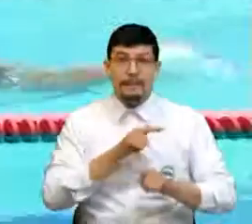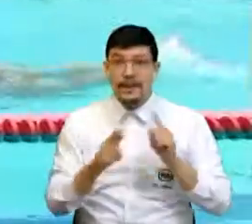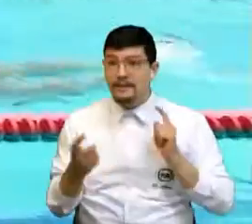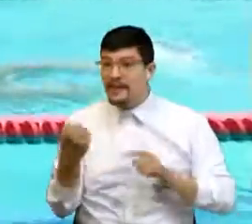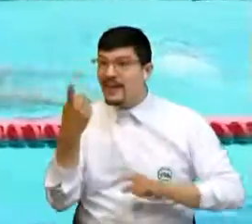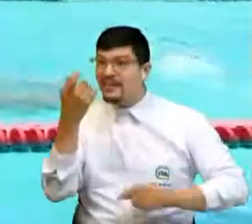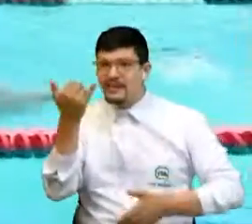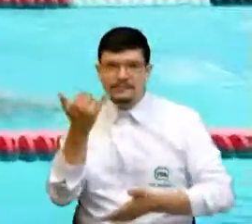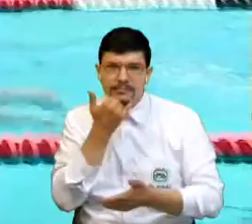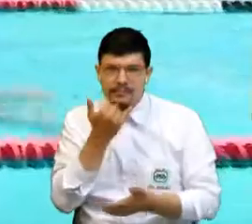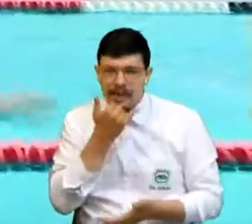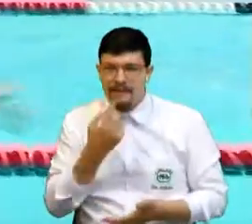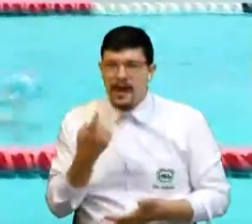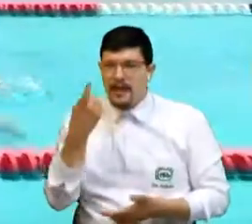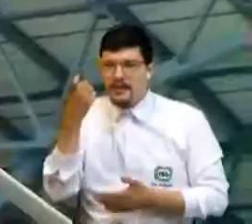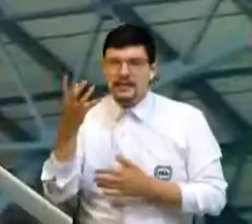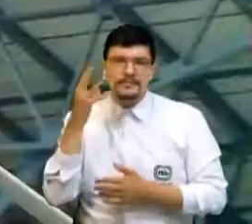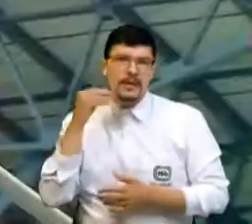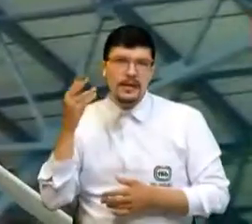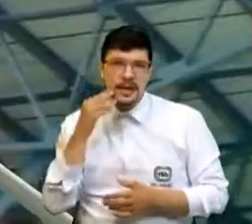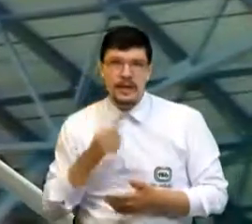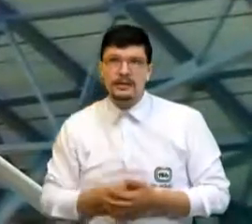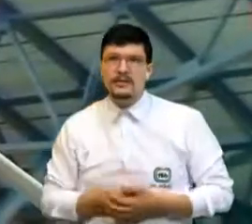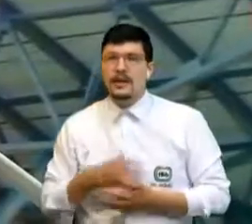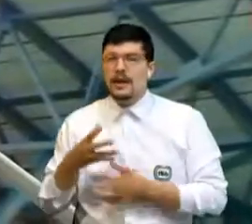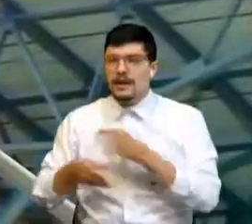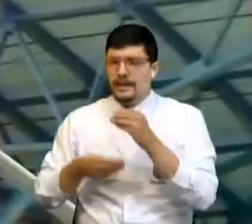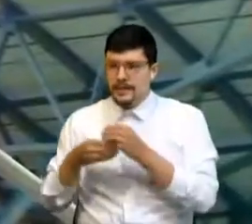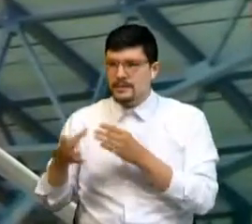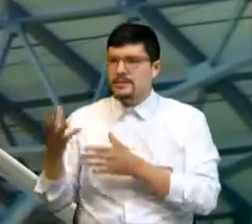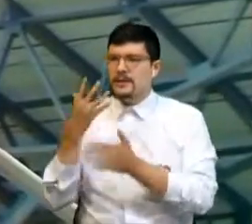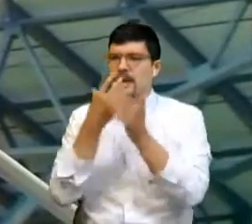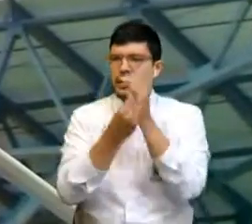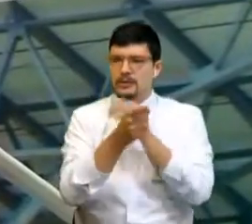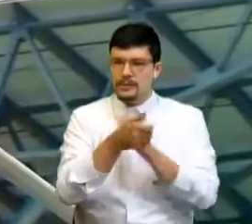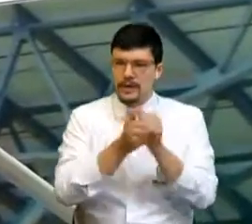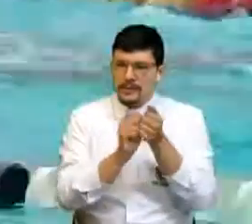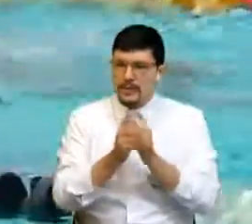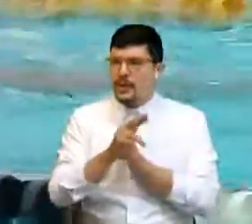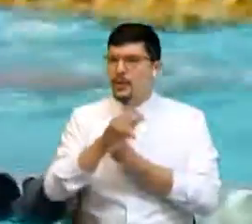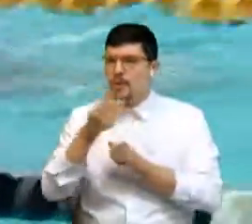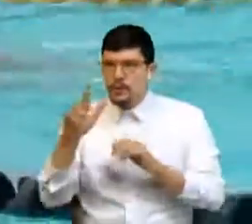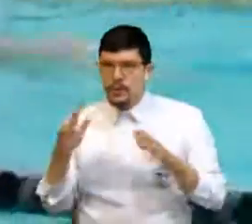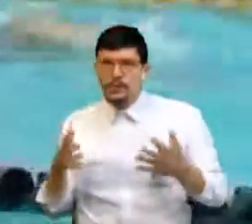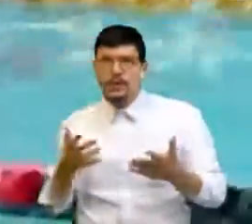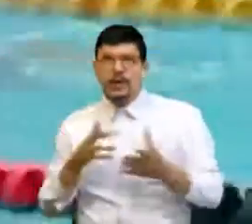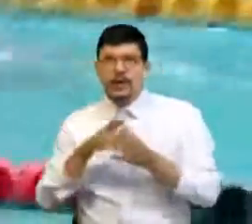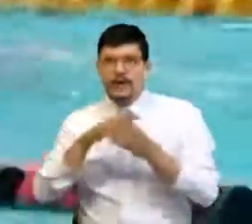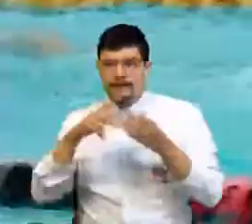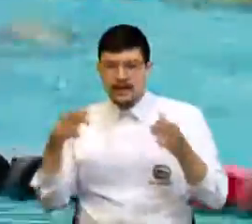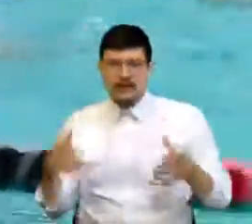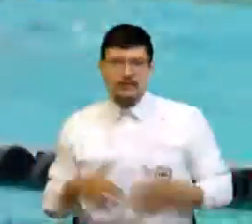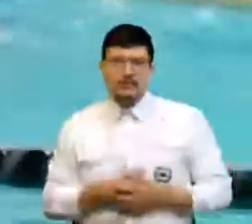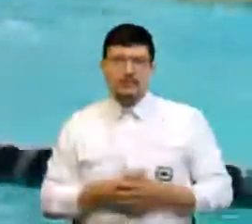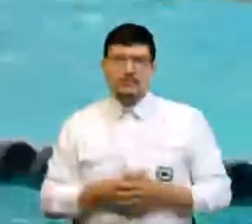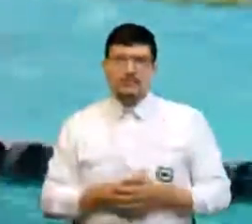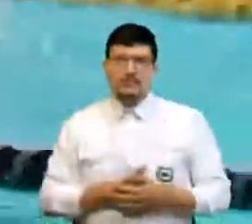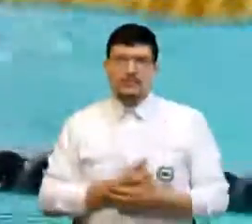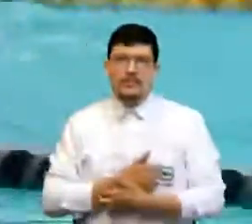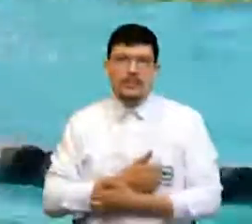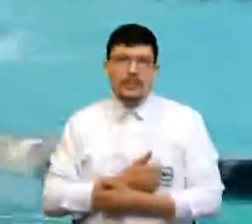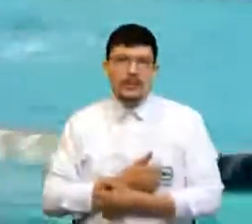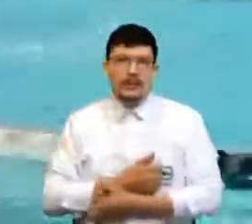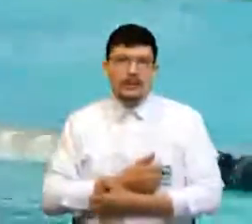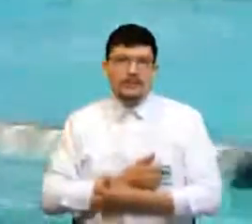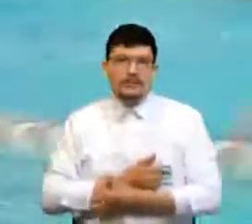falta? Yo creo que nos falta más fogueo, foguearlo más, sacar al deportista más a otros eventos. Con el